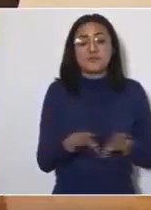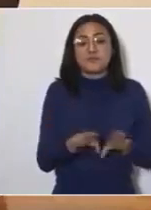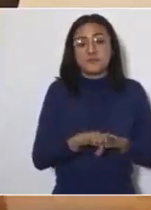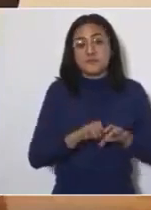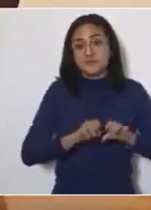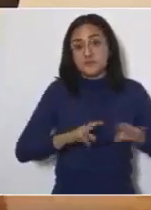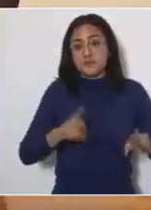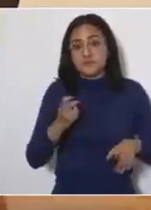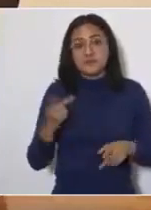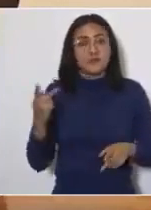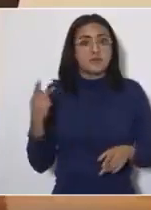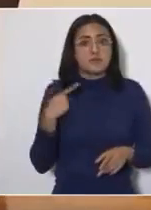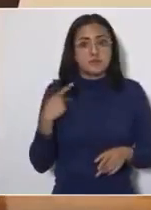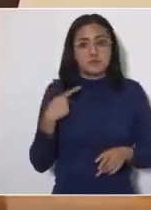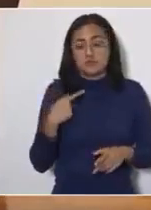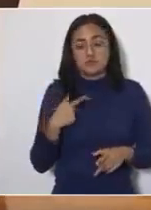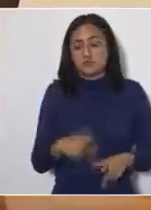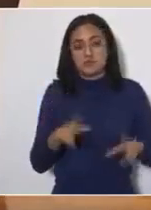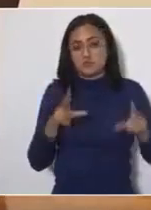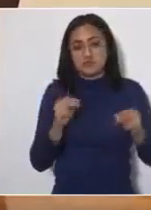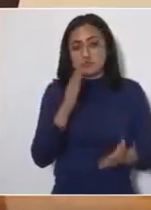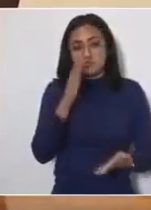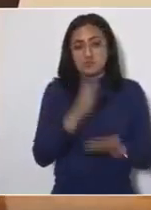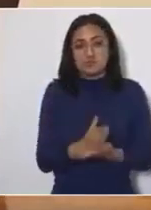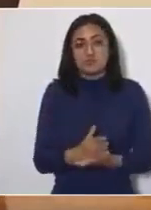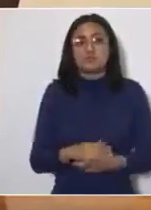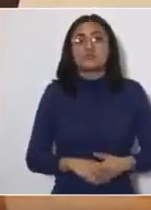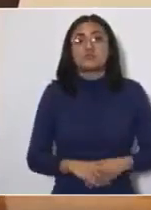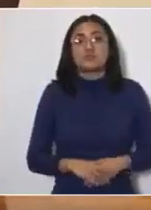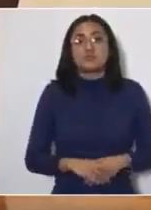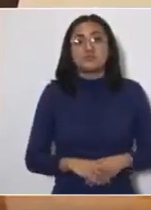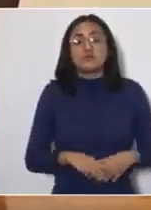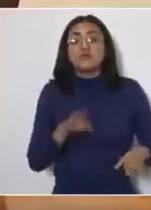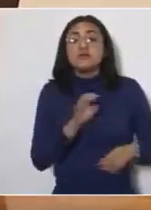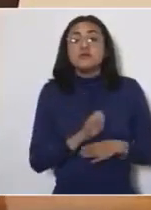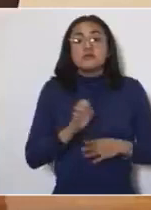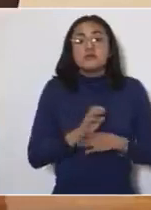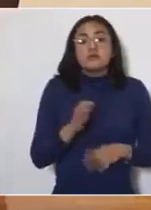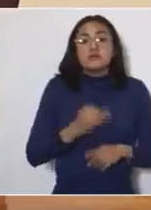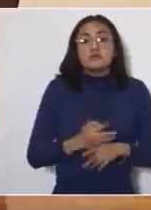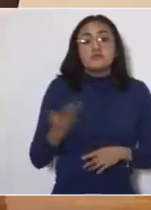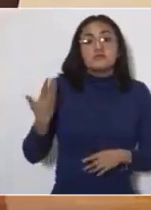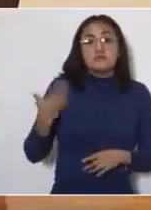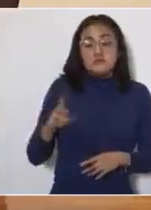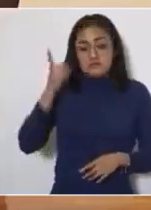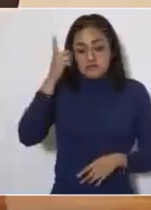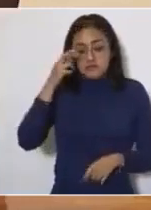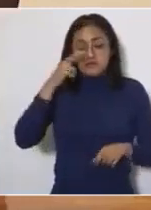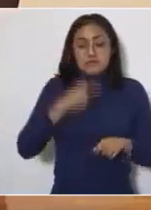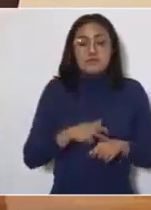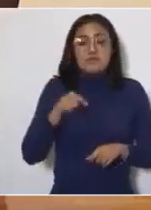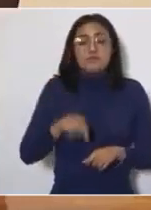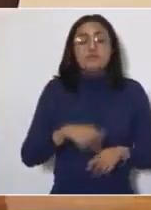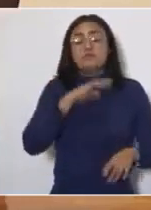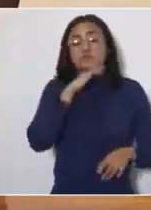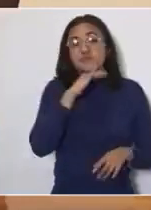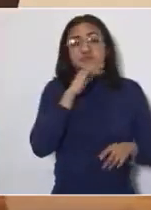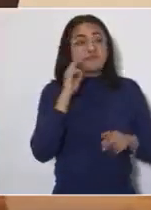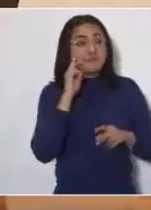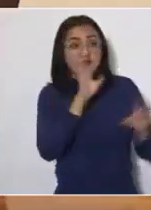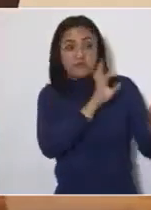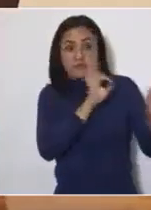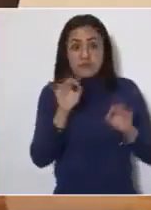política más allá de eso entonces será la dirección de contaminación visual